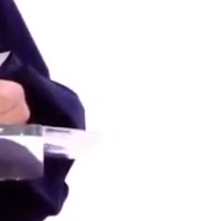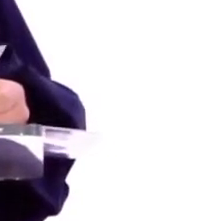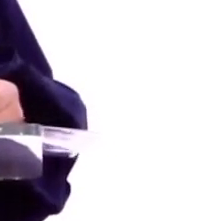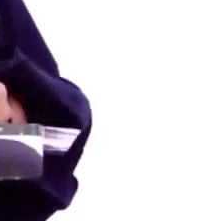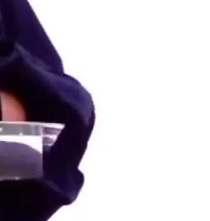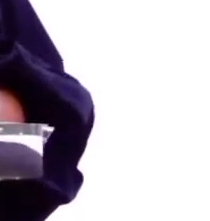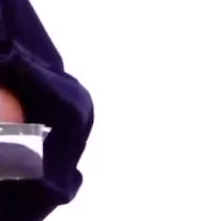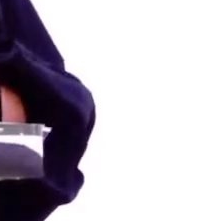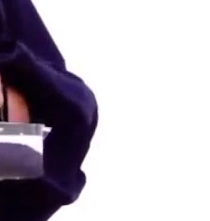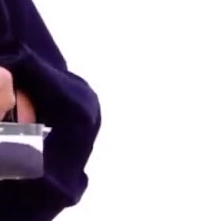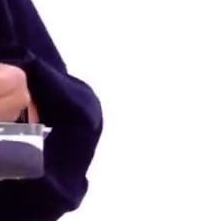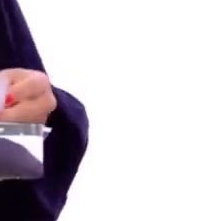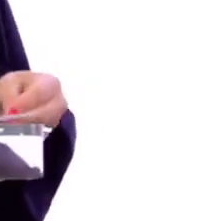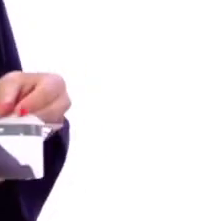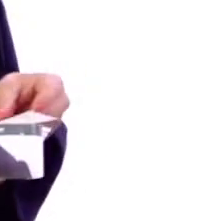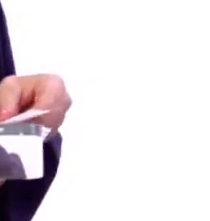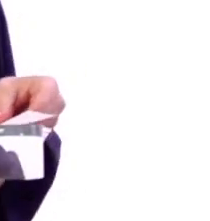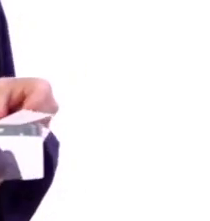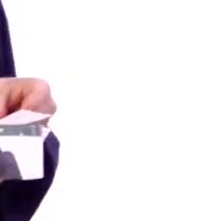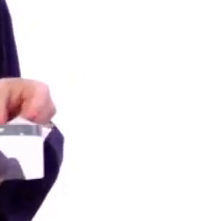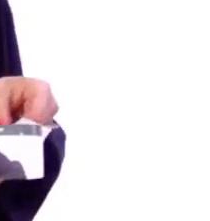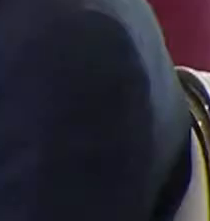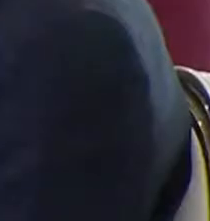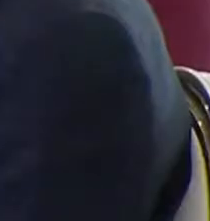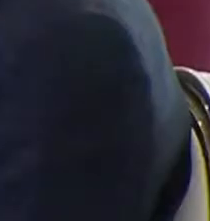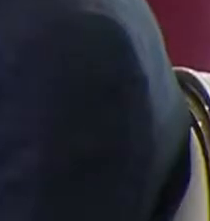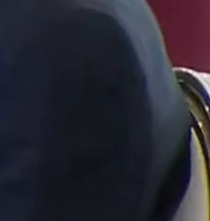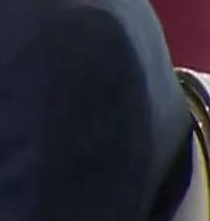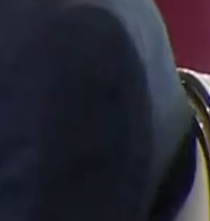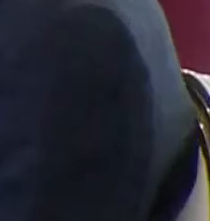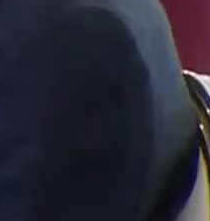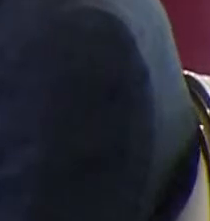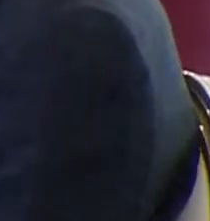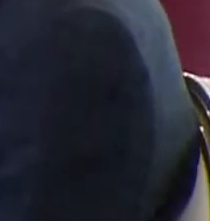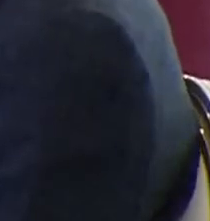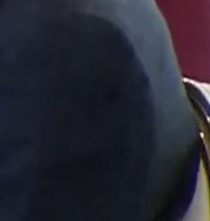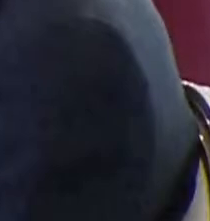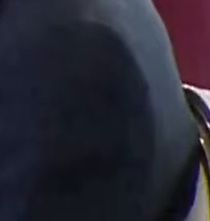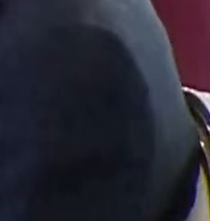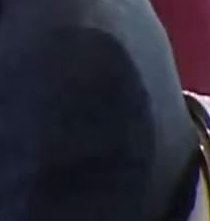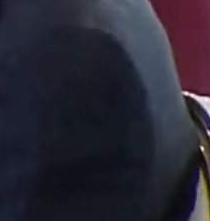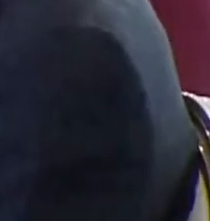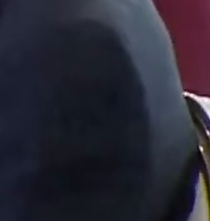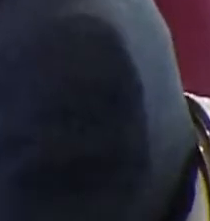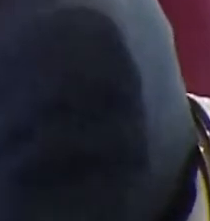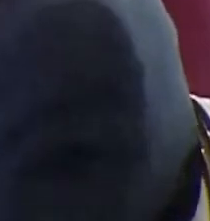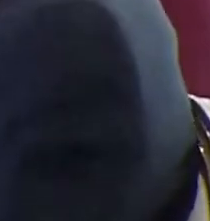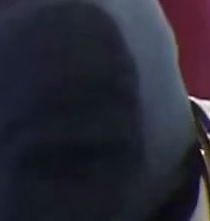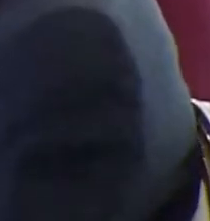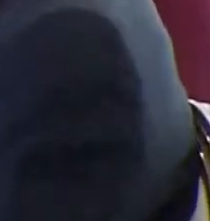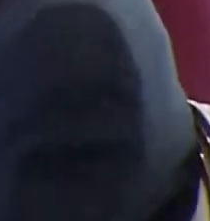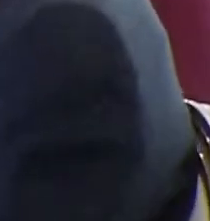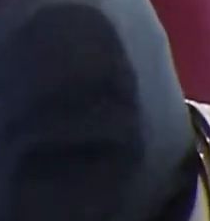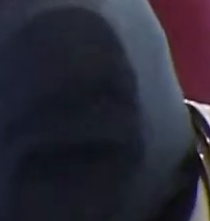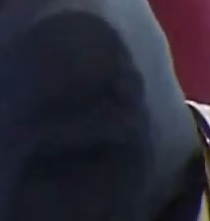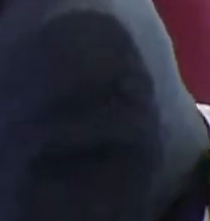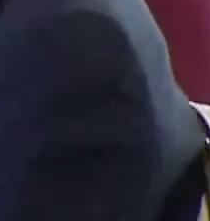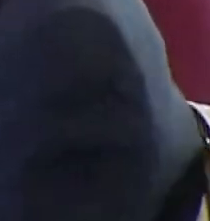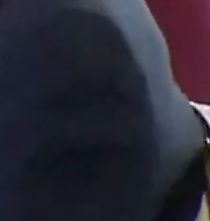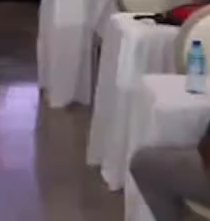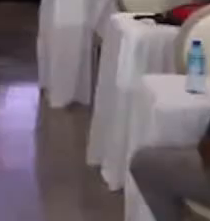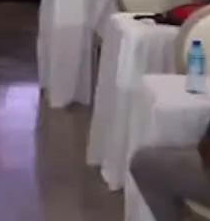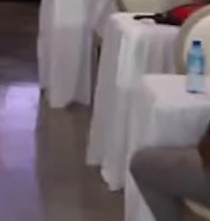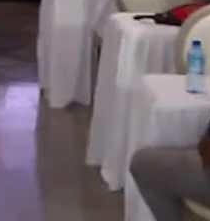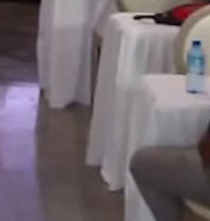de la Juventud, el señor Félix García, también del viceministro de Zonas Francas y Regímenes Especiales del